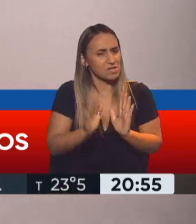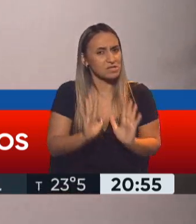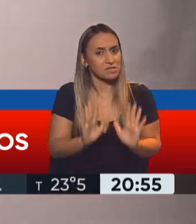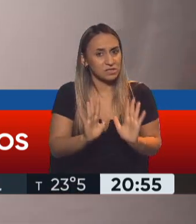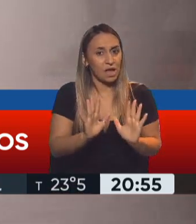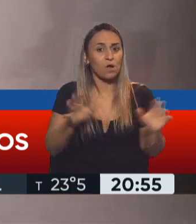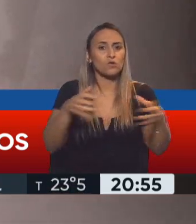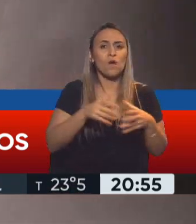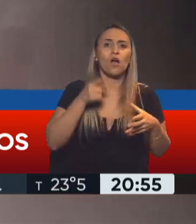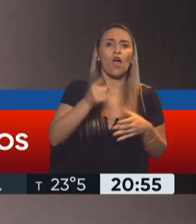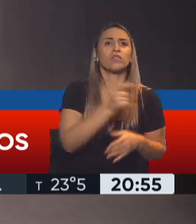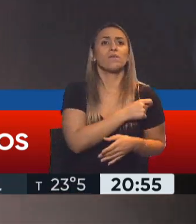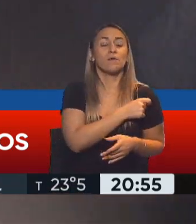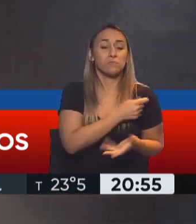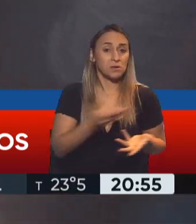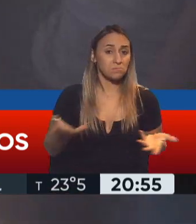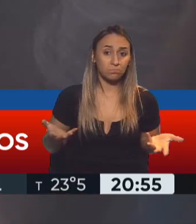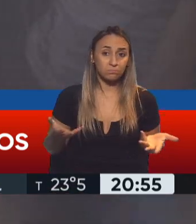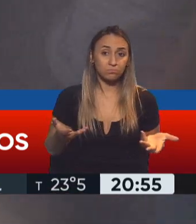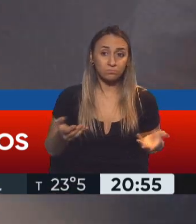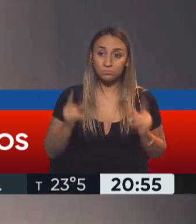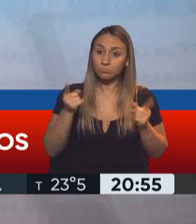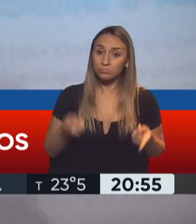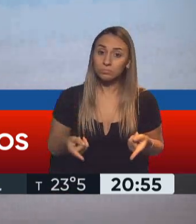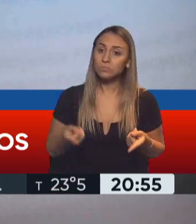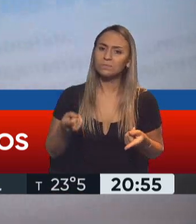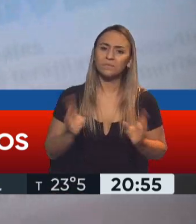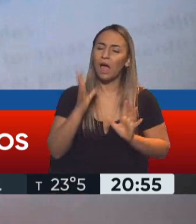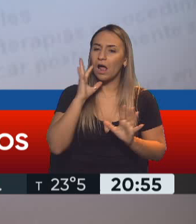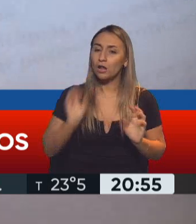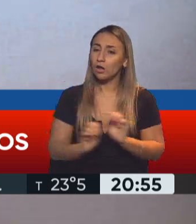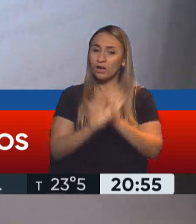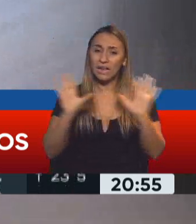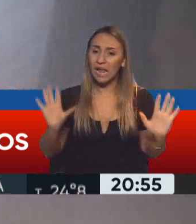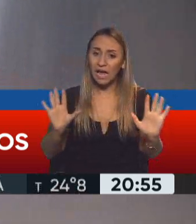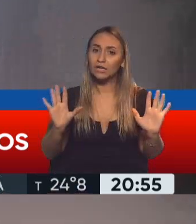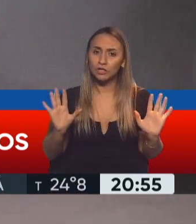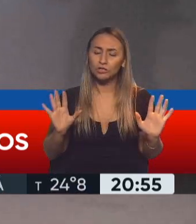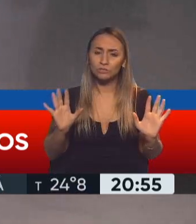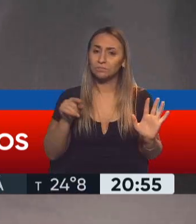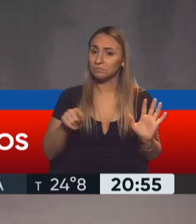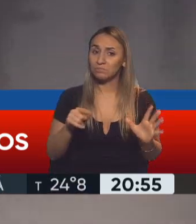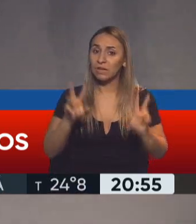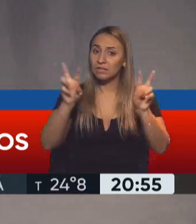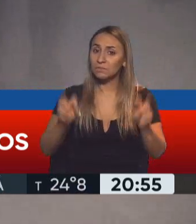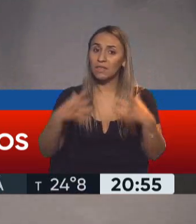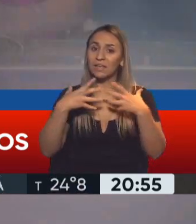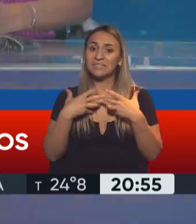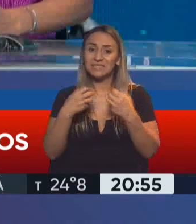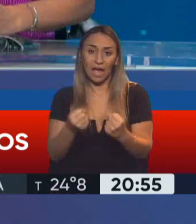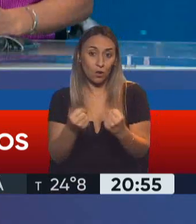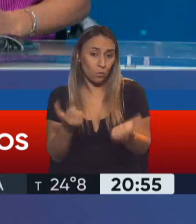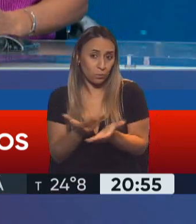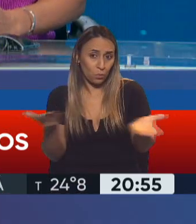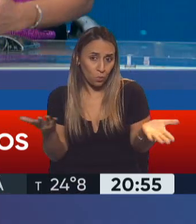antivacunas y por otro lado dejar en claro que estamos hablando de una cuestión de salud pública estamos hablando del